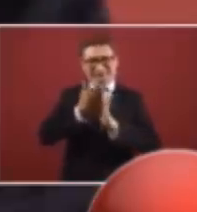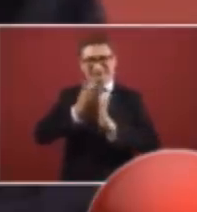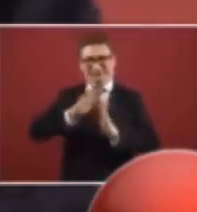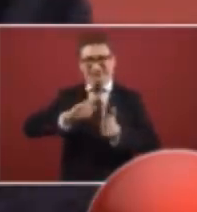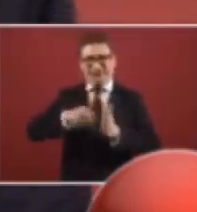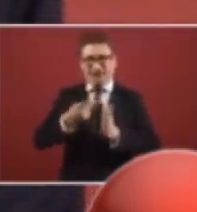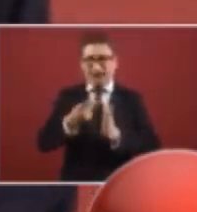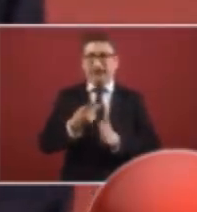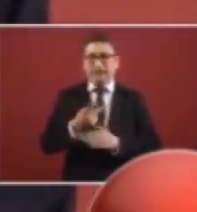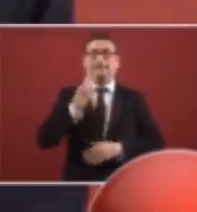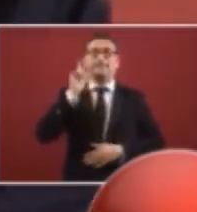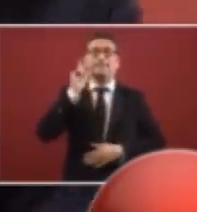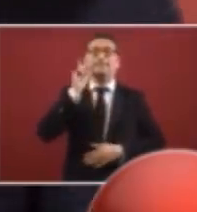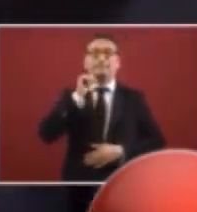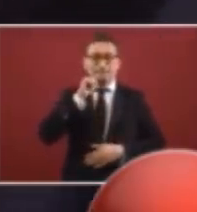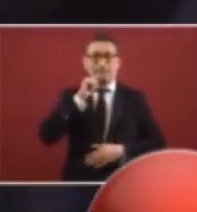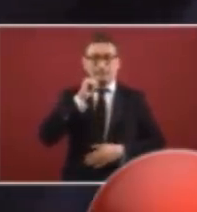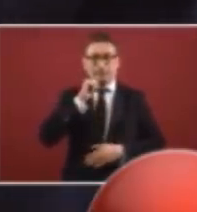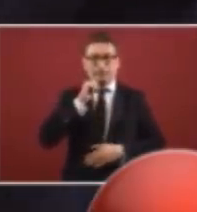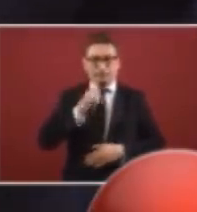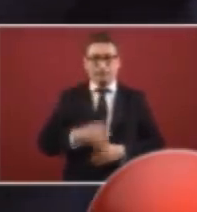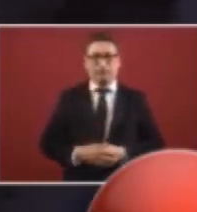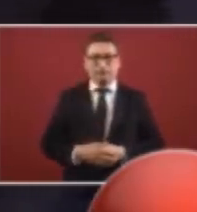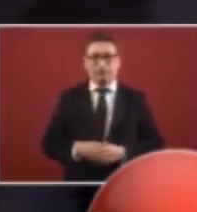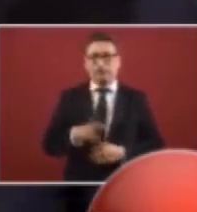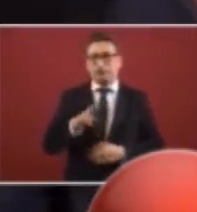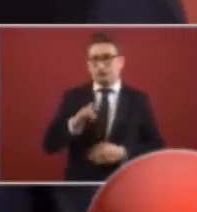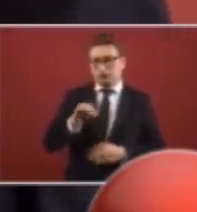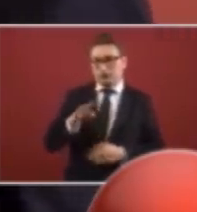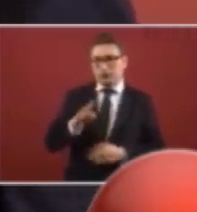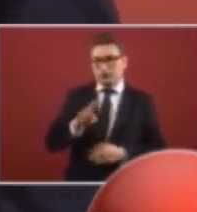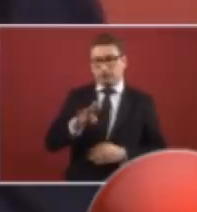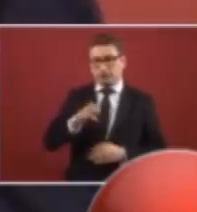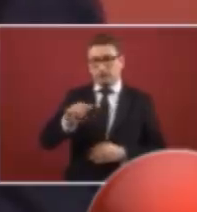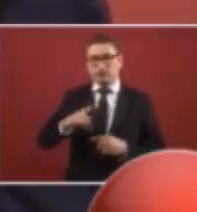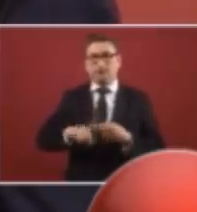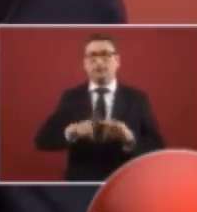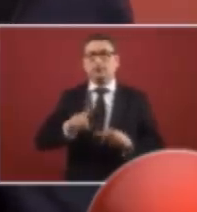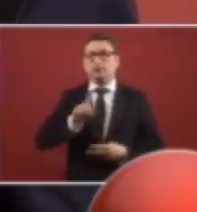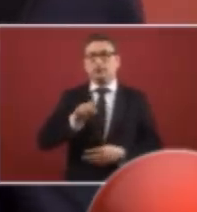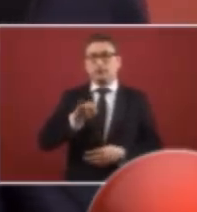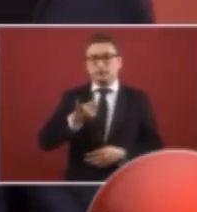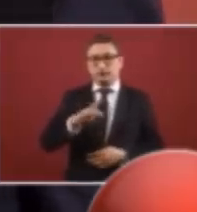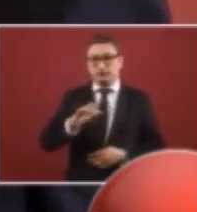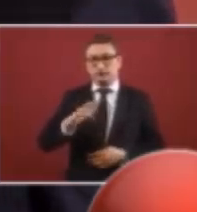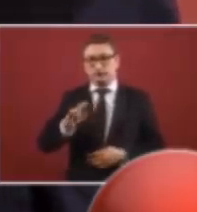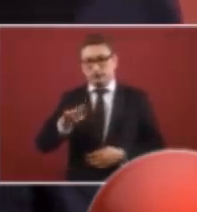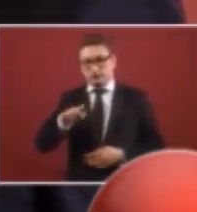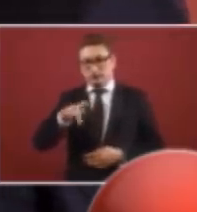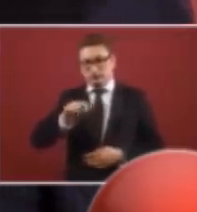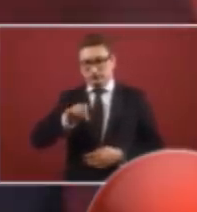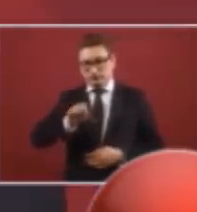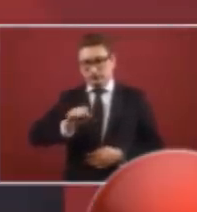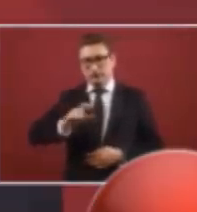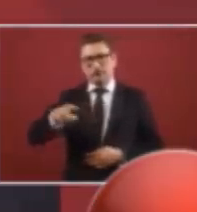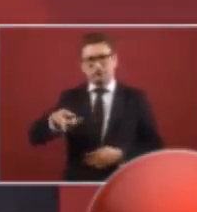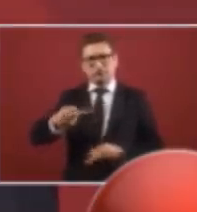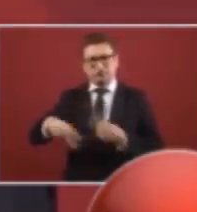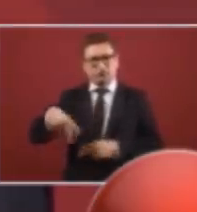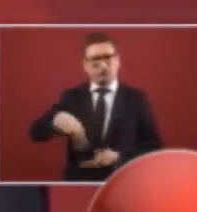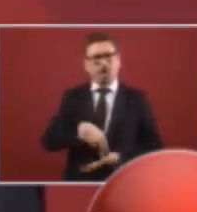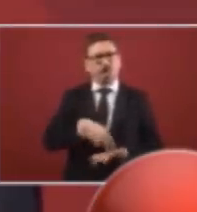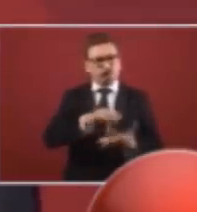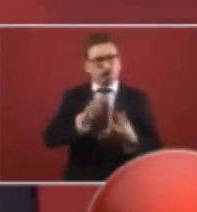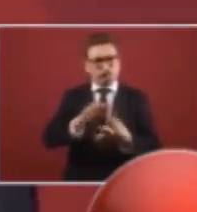Mañana va a estar Román Meyer, David Cervantes, y voy también